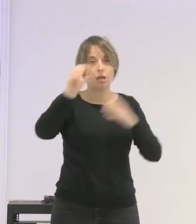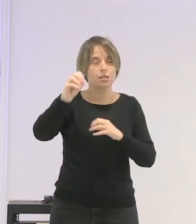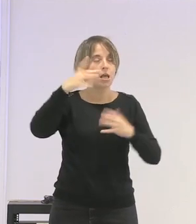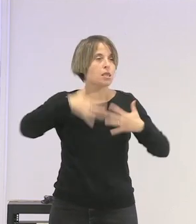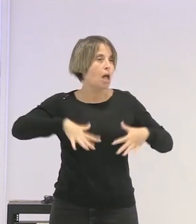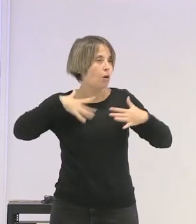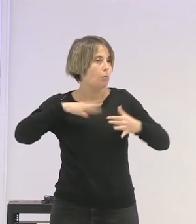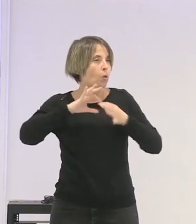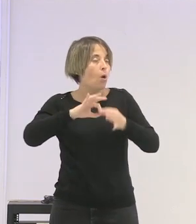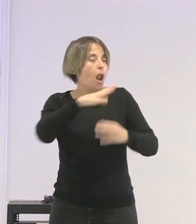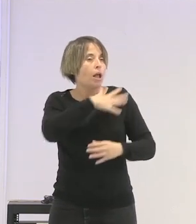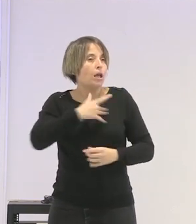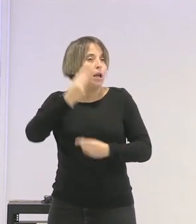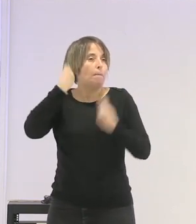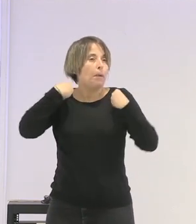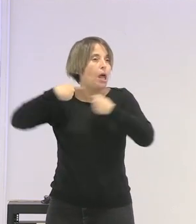inspiran, ¿no? Y quieren vivir